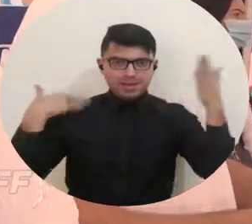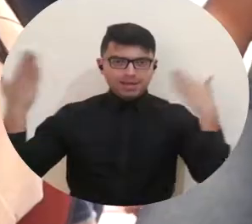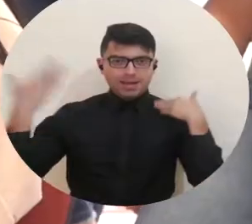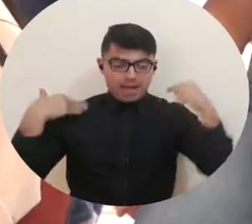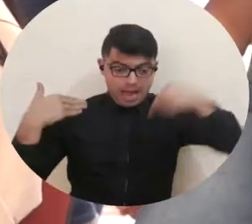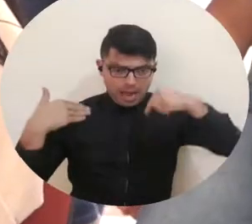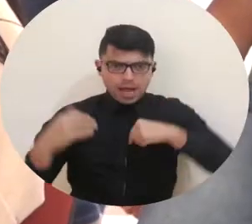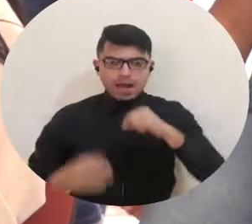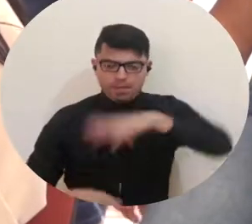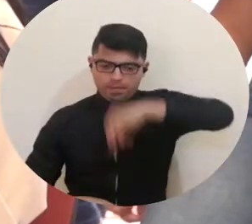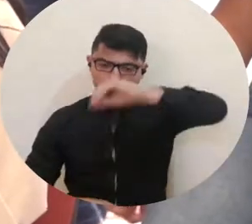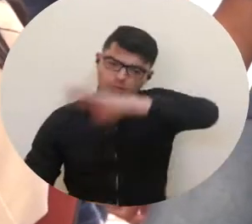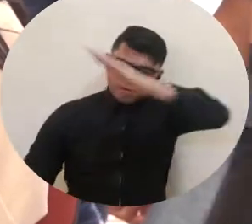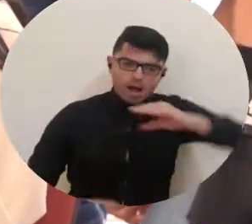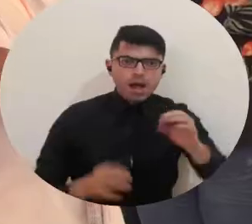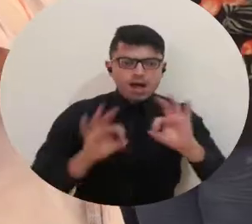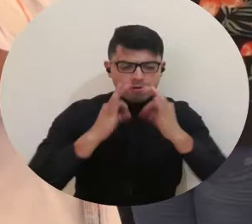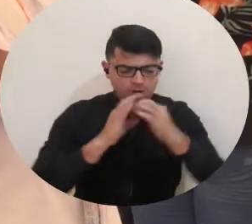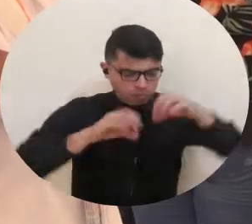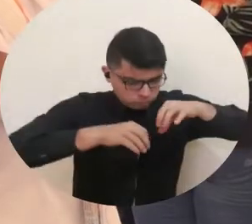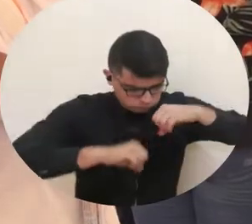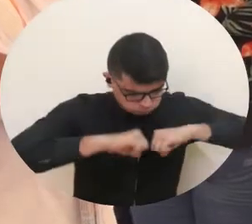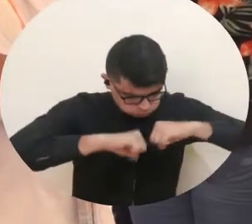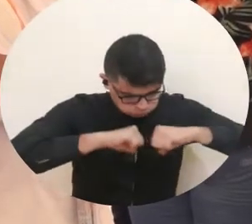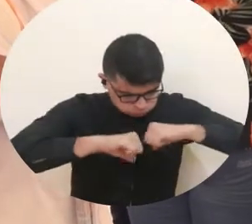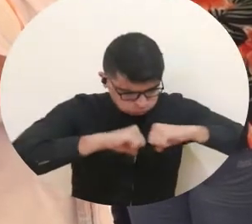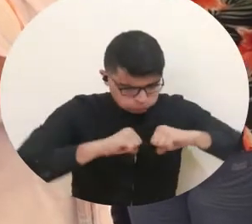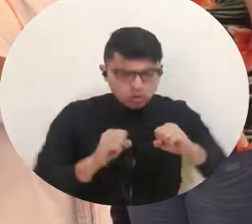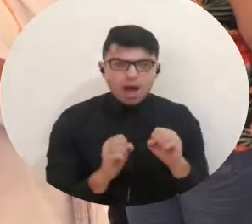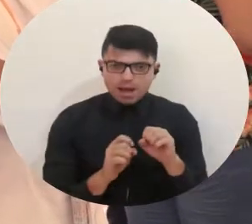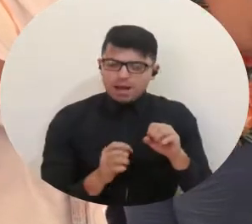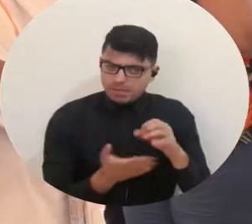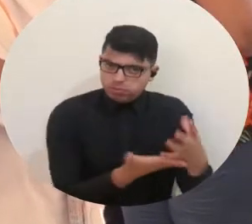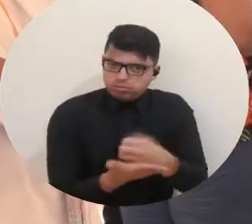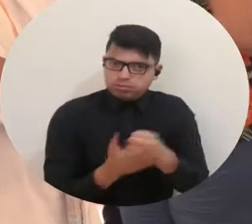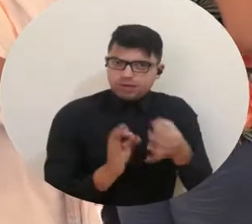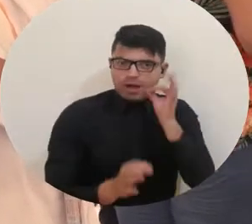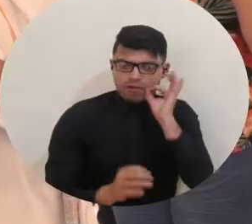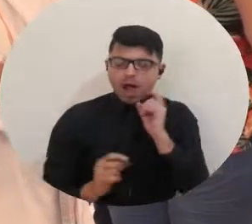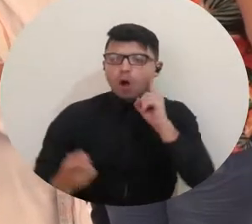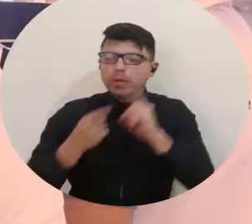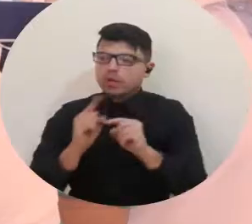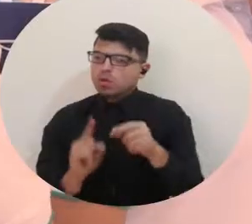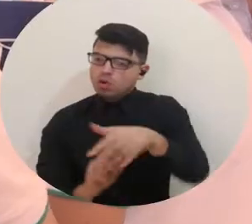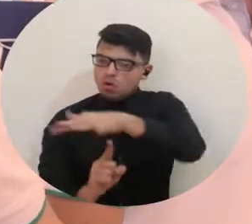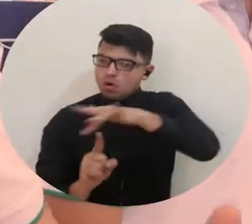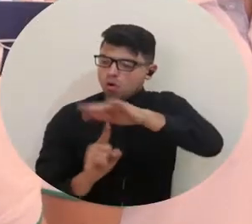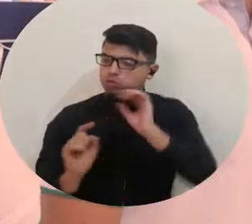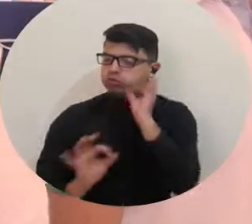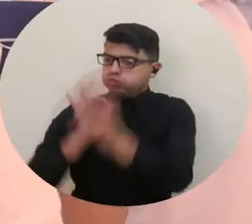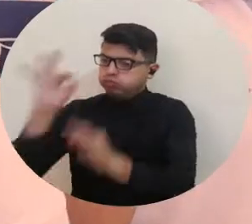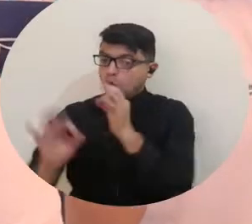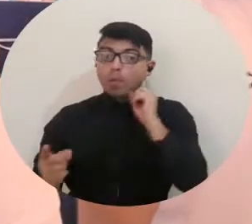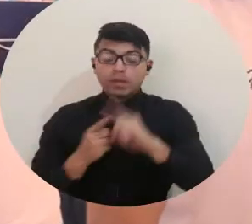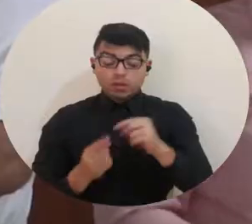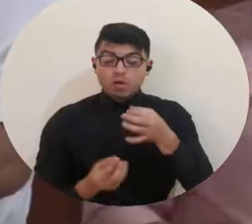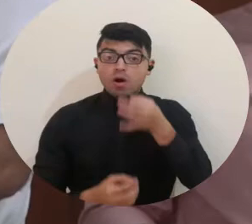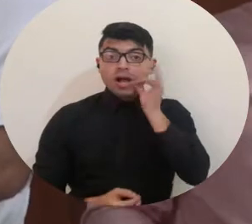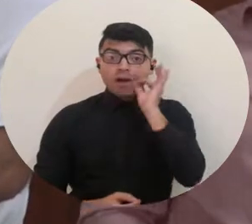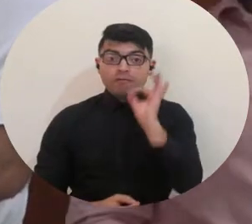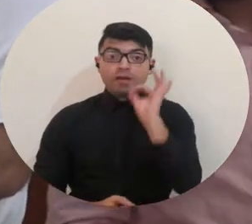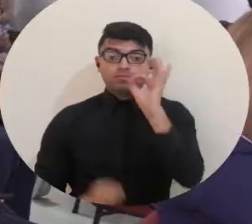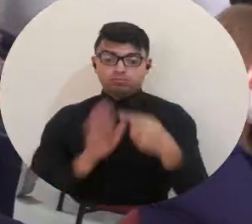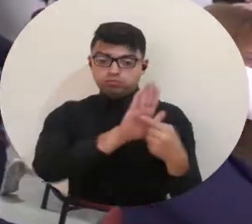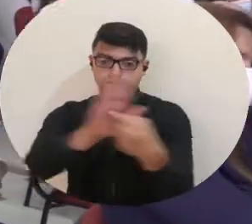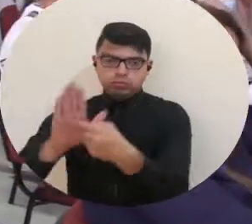campesinas en nuestra Sierra Nevada de Santa Marta en pro de la conservación del medio ambiente, mostrando su café orgánico. En